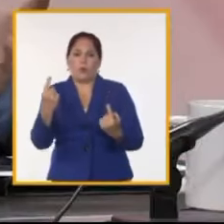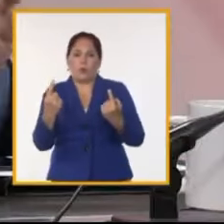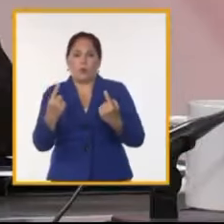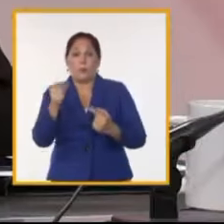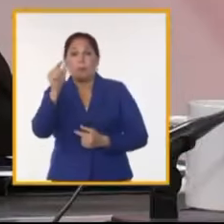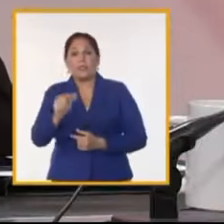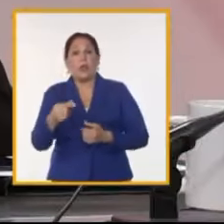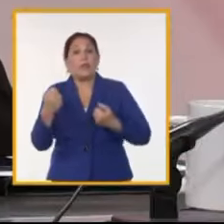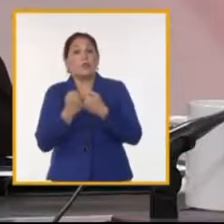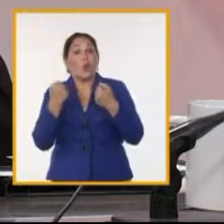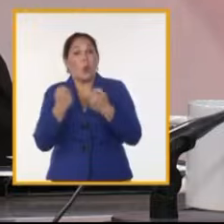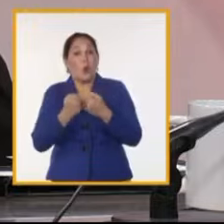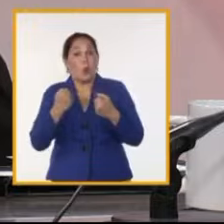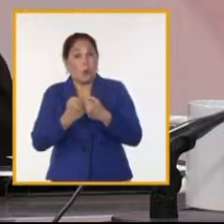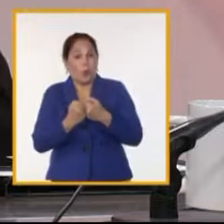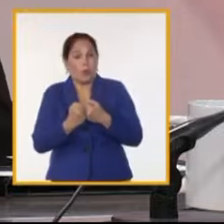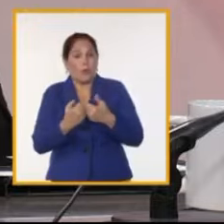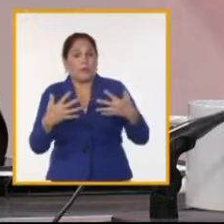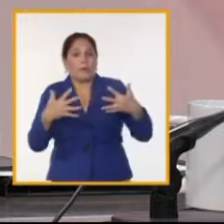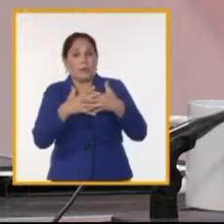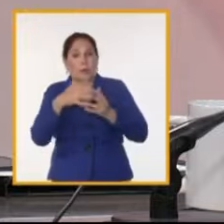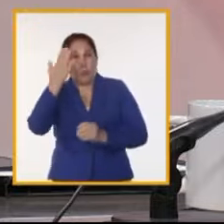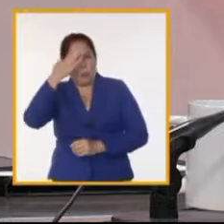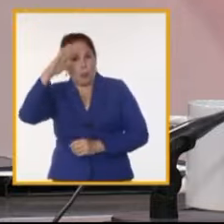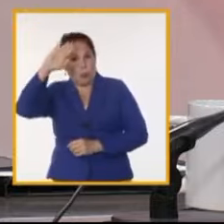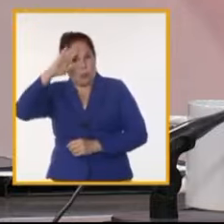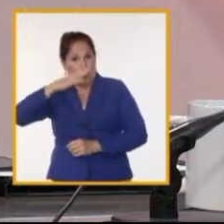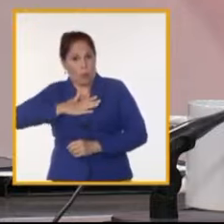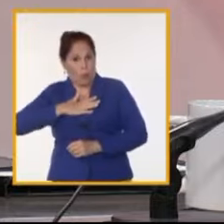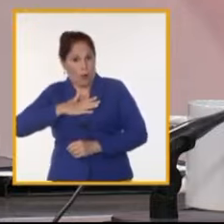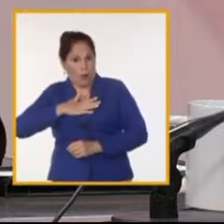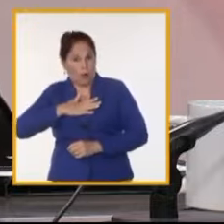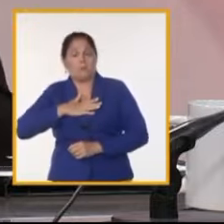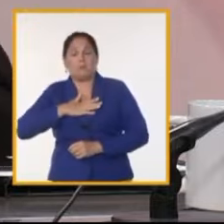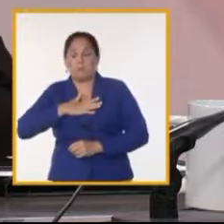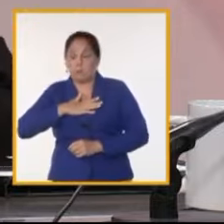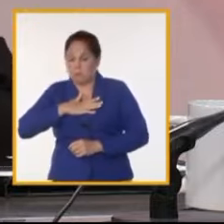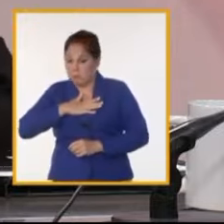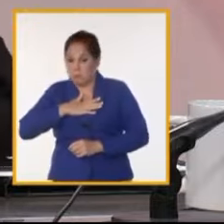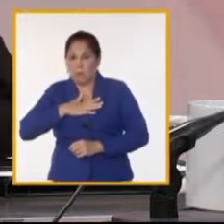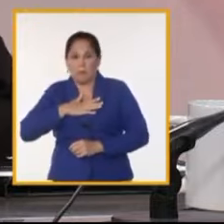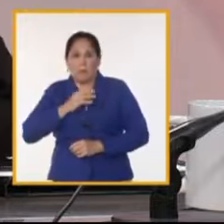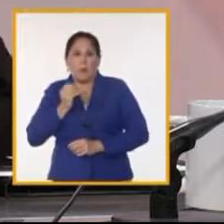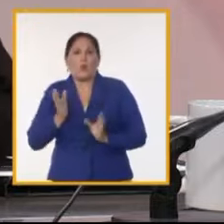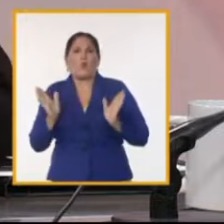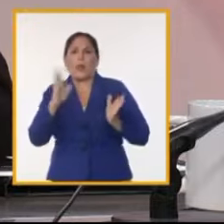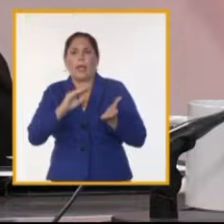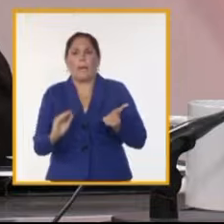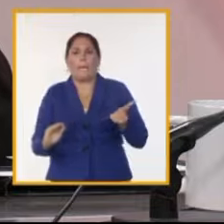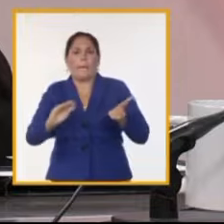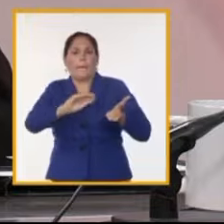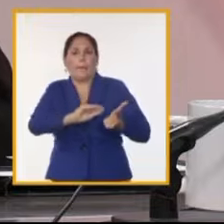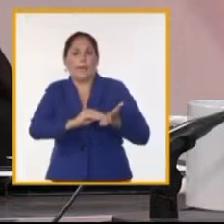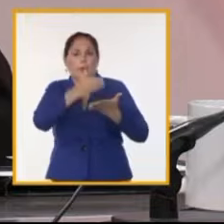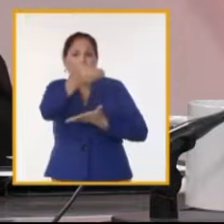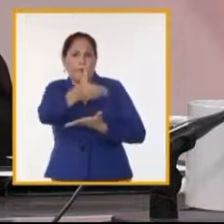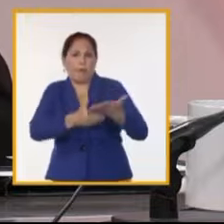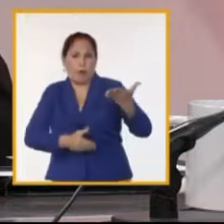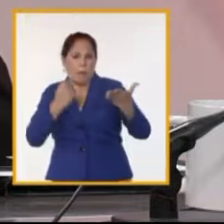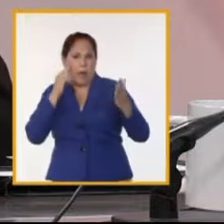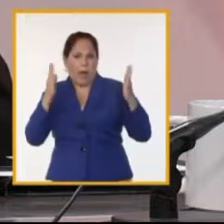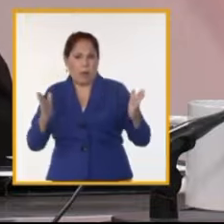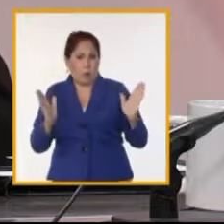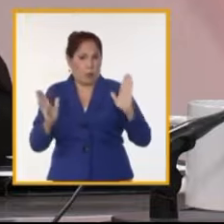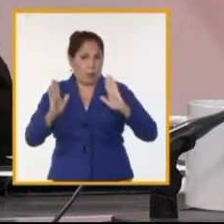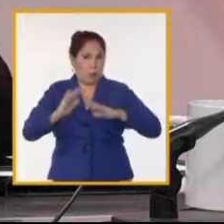oponen a Cualquier relación con Cuba que se haya dado este simple paso de no ponernos en el informe de este año